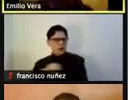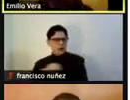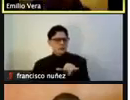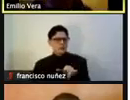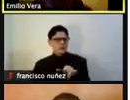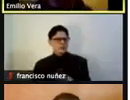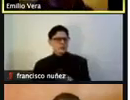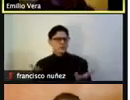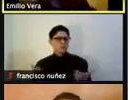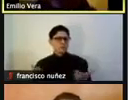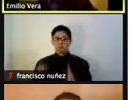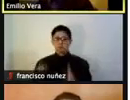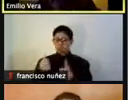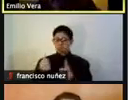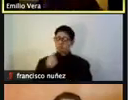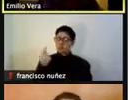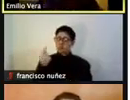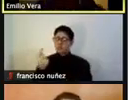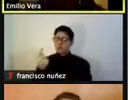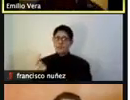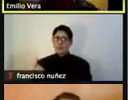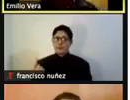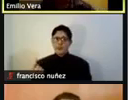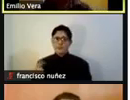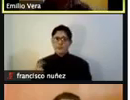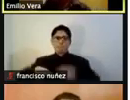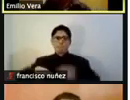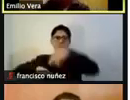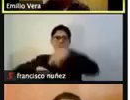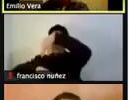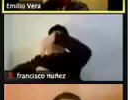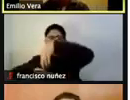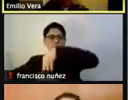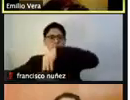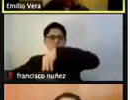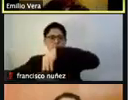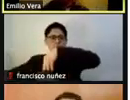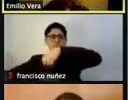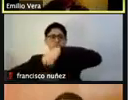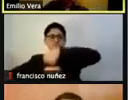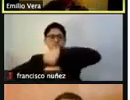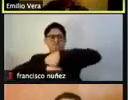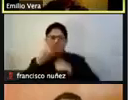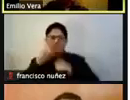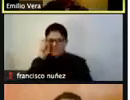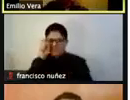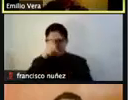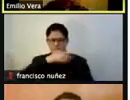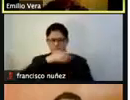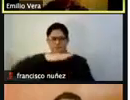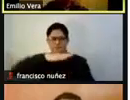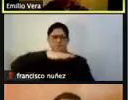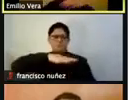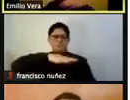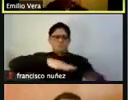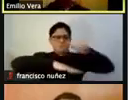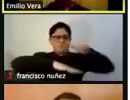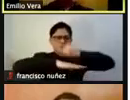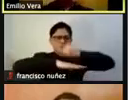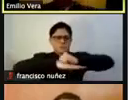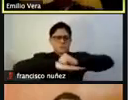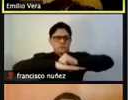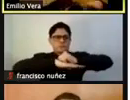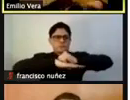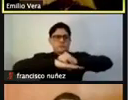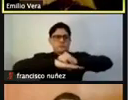En tierra firme es más complicado. Es más complicado. ¿Por qué? Porque en la tierra firme uno pone los geófonos sobre una línea que tiene